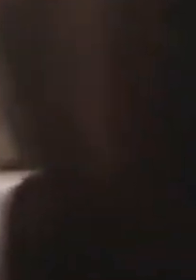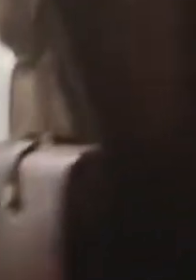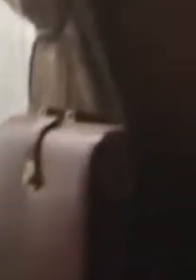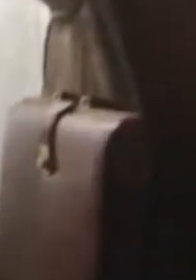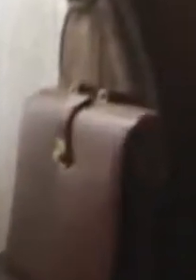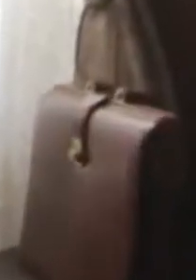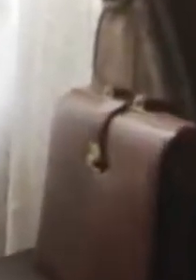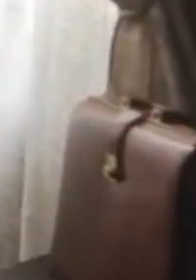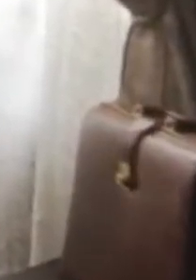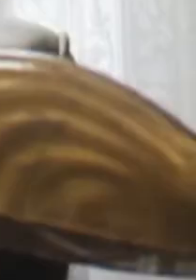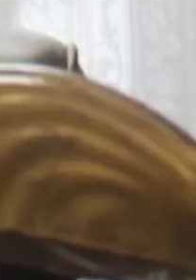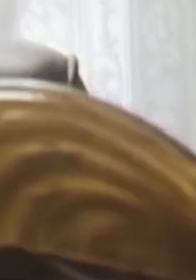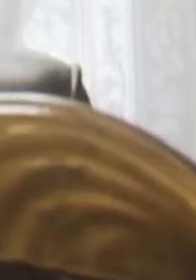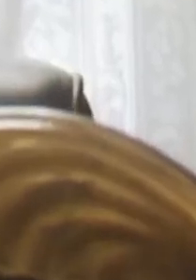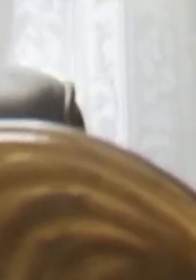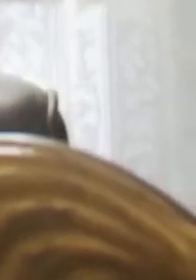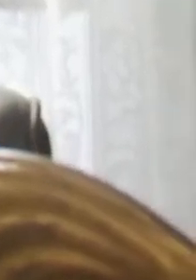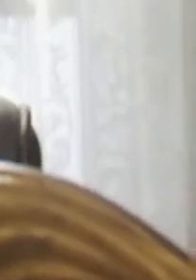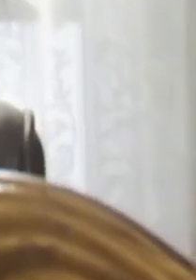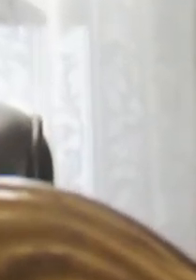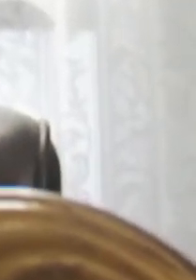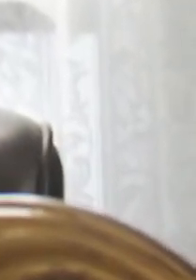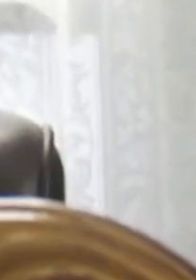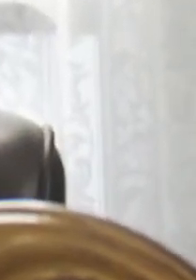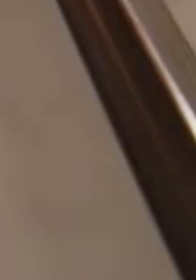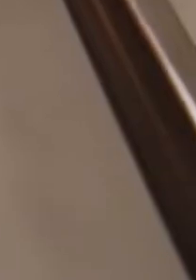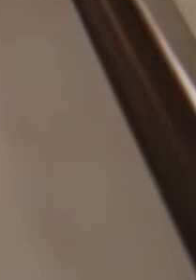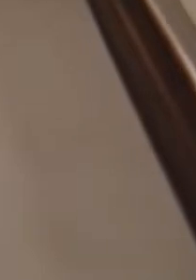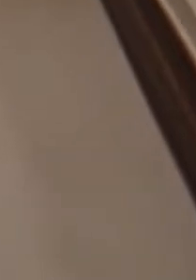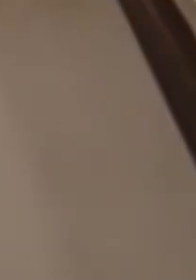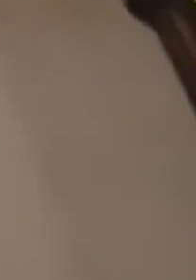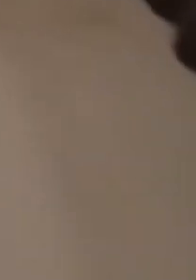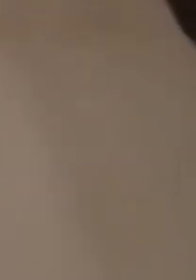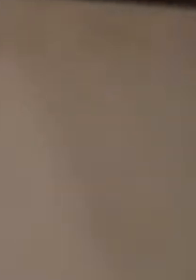problemas tienes que venir es algo urgente